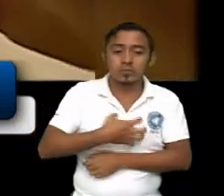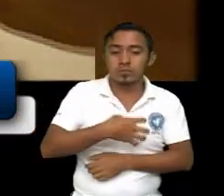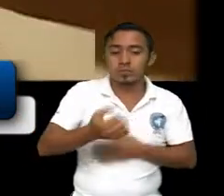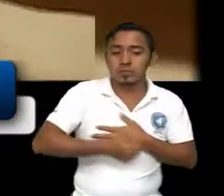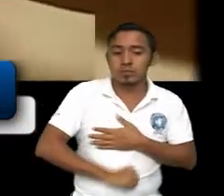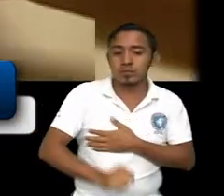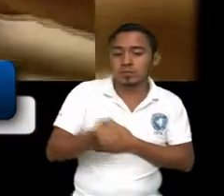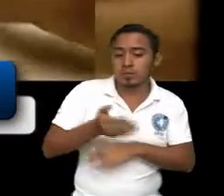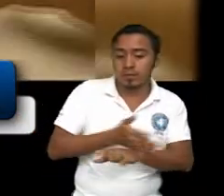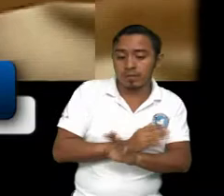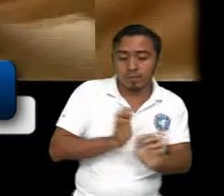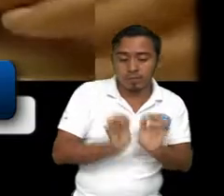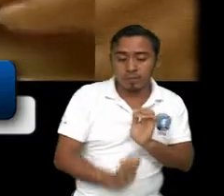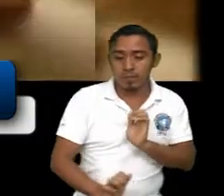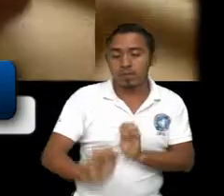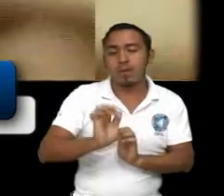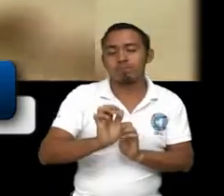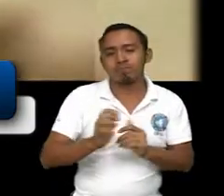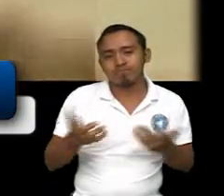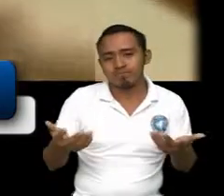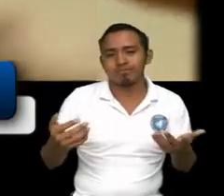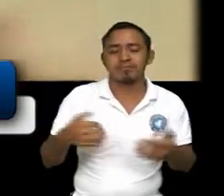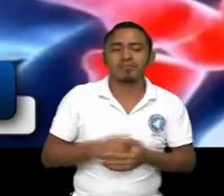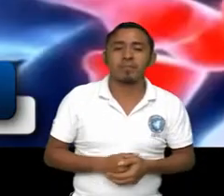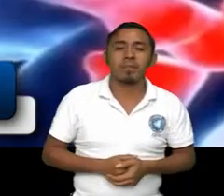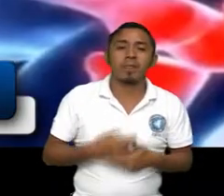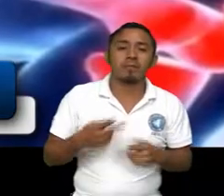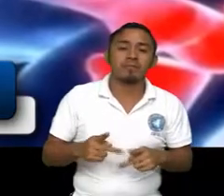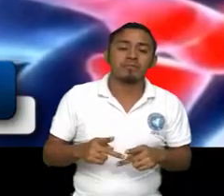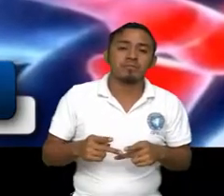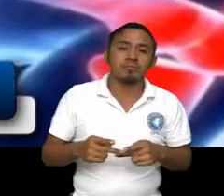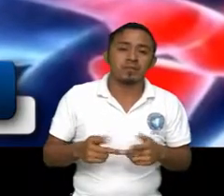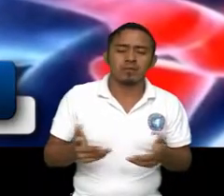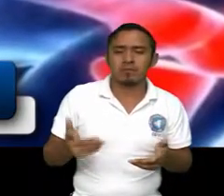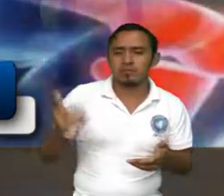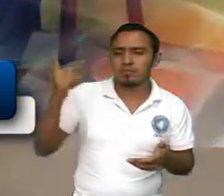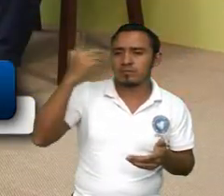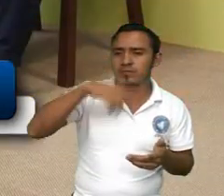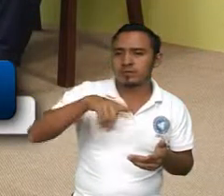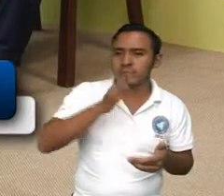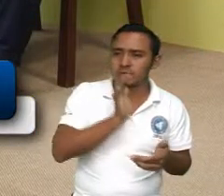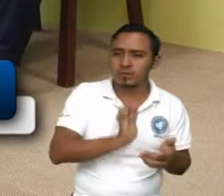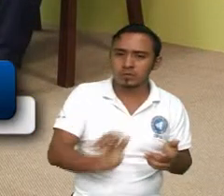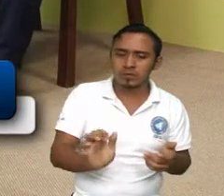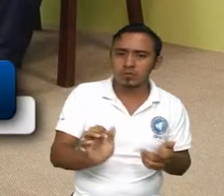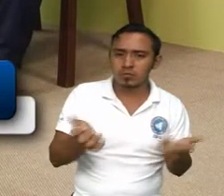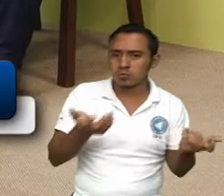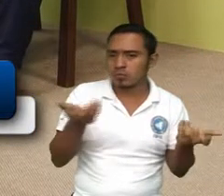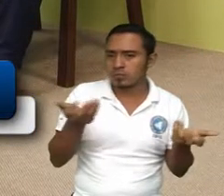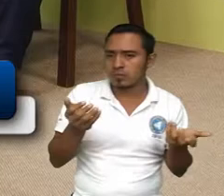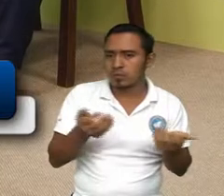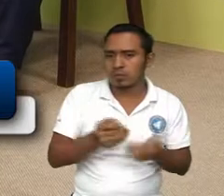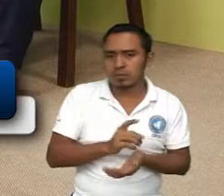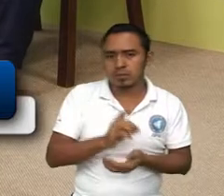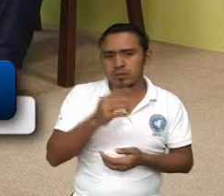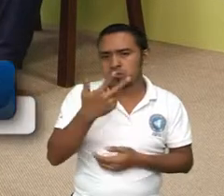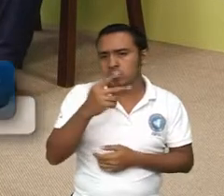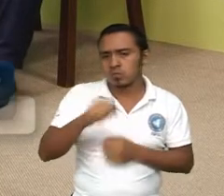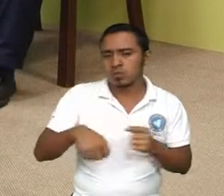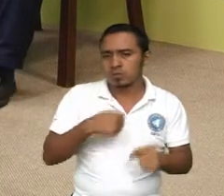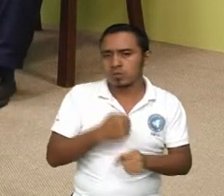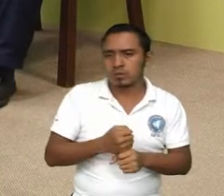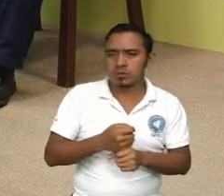desde pequeños lamentablemente es este feo pues verón un niño pequeño de los ocho o diez años que